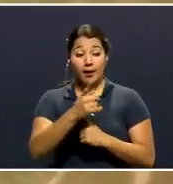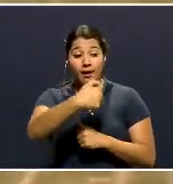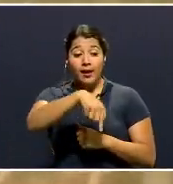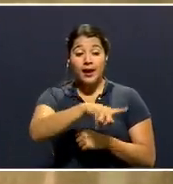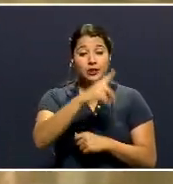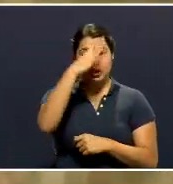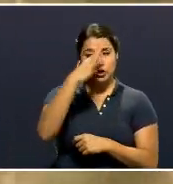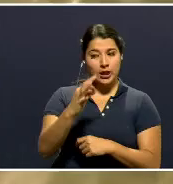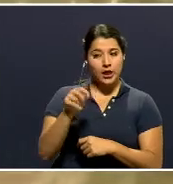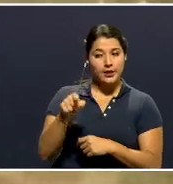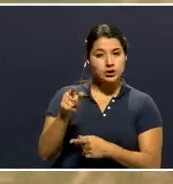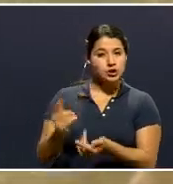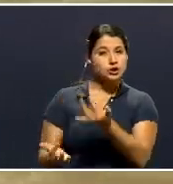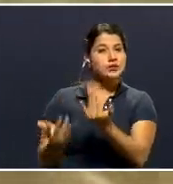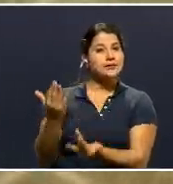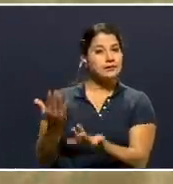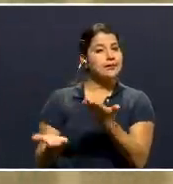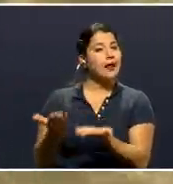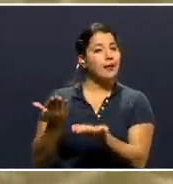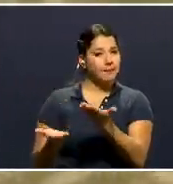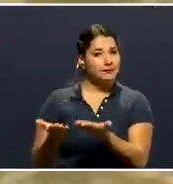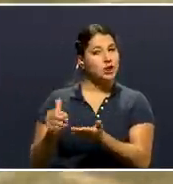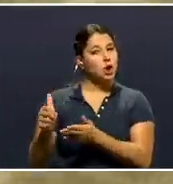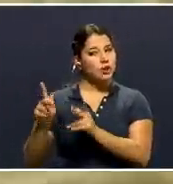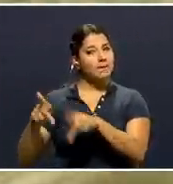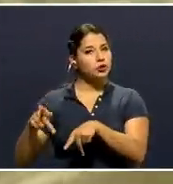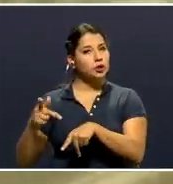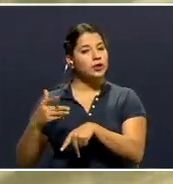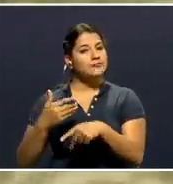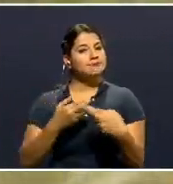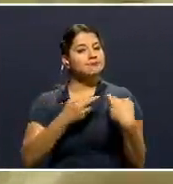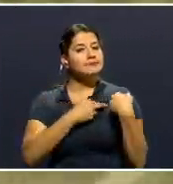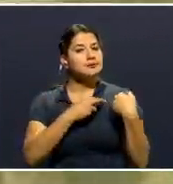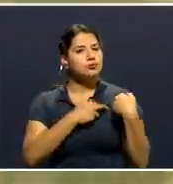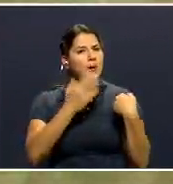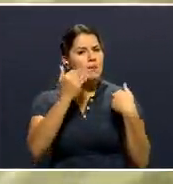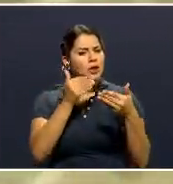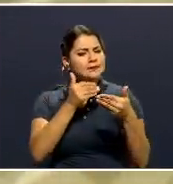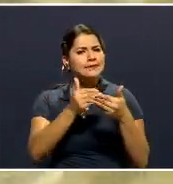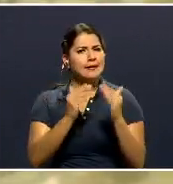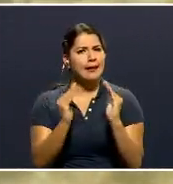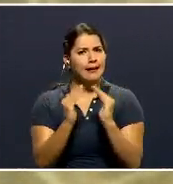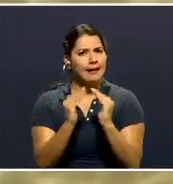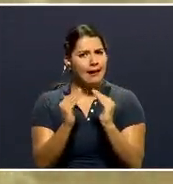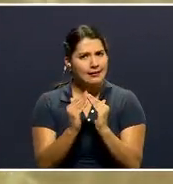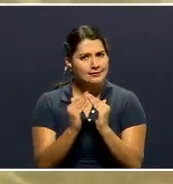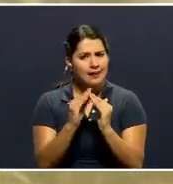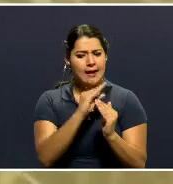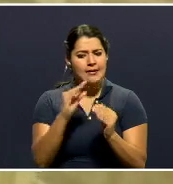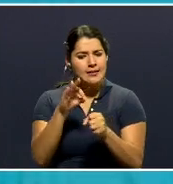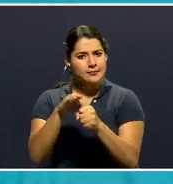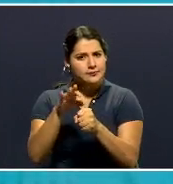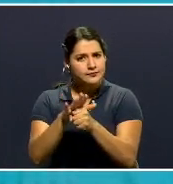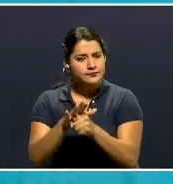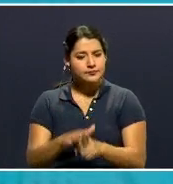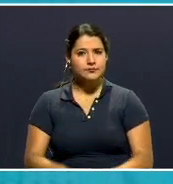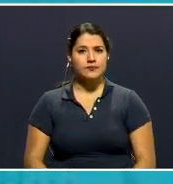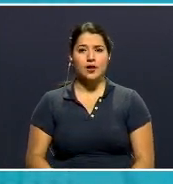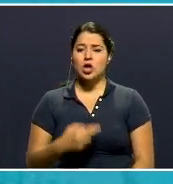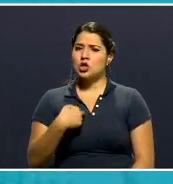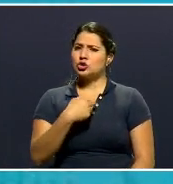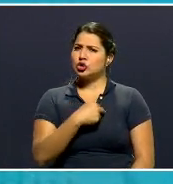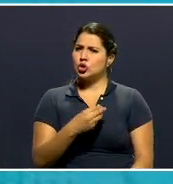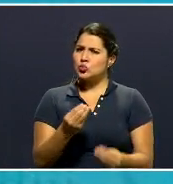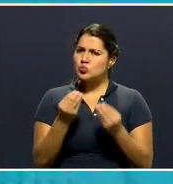los incendios podrían ser provocados. Esto porque se presentan muy cerca de sus casas y de sus plantaciones. Estamos